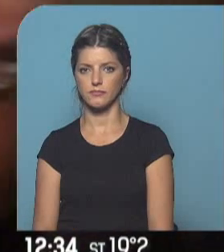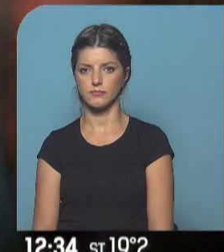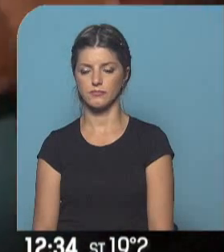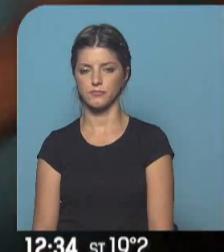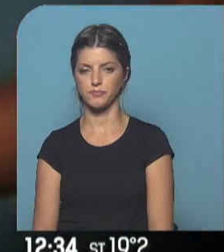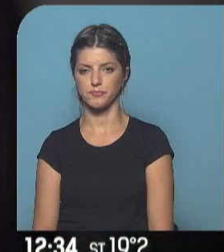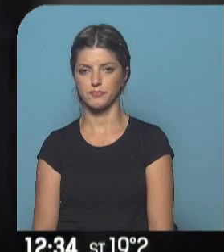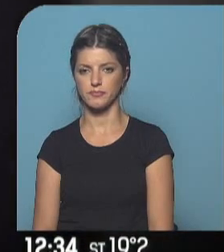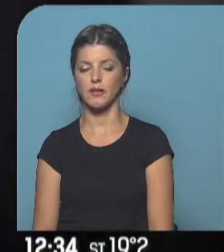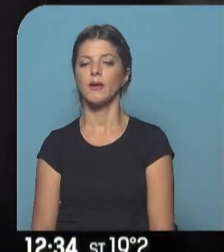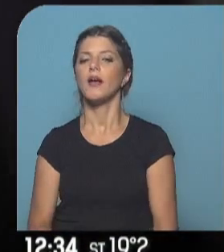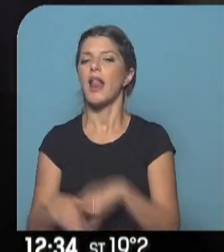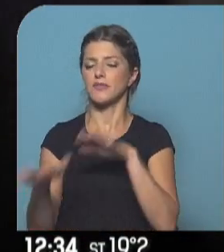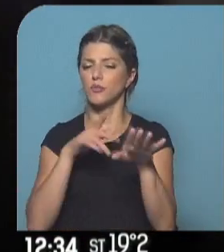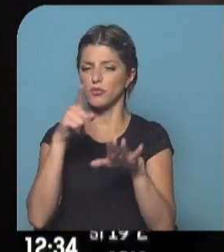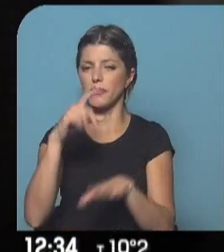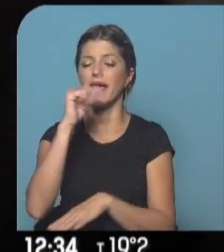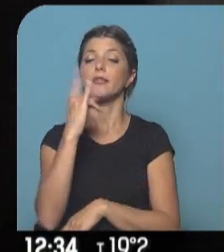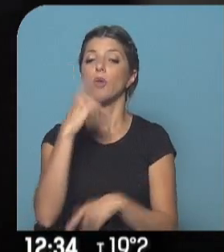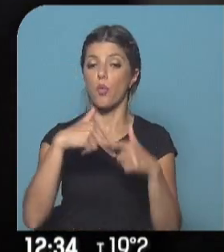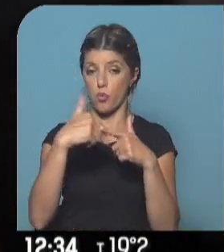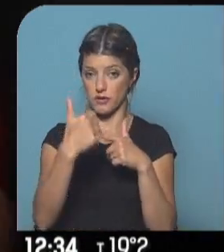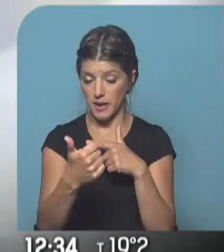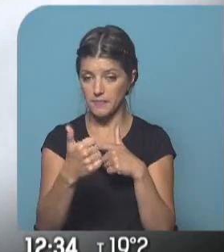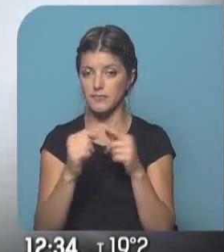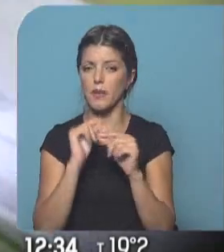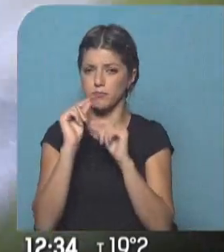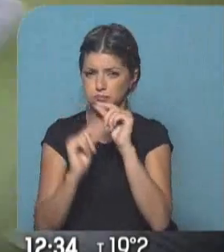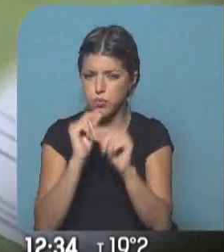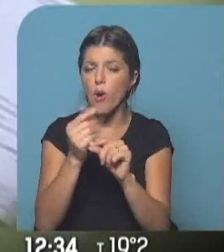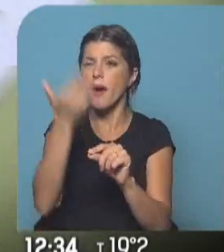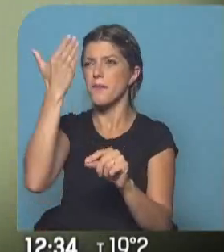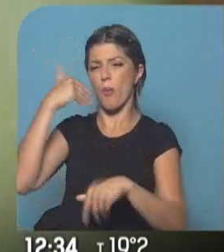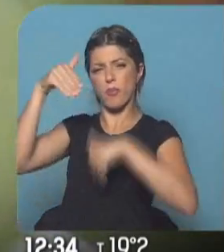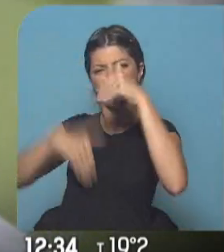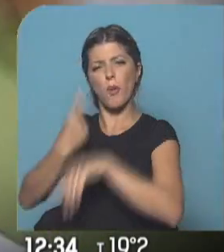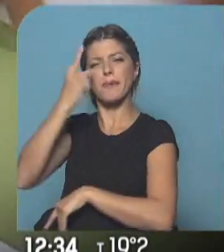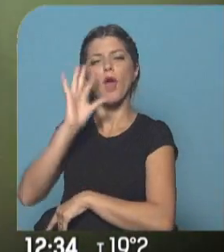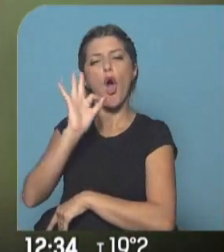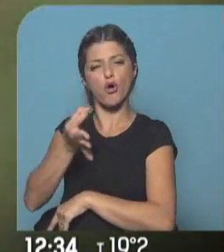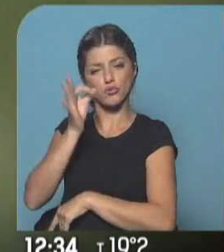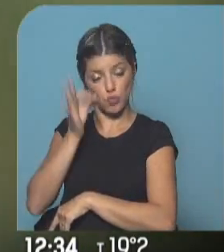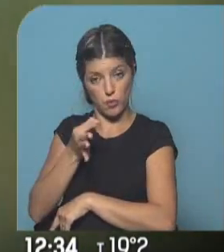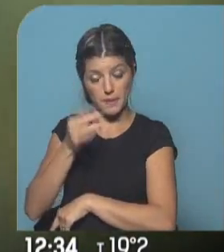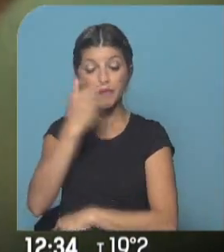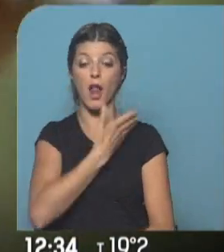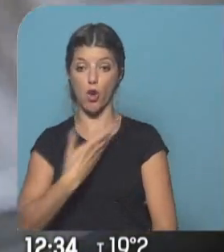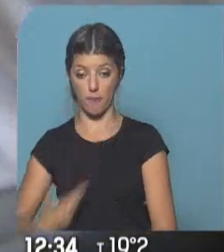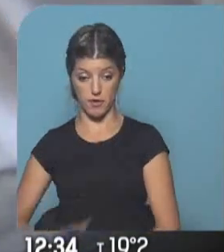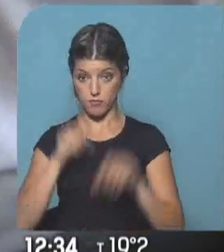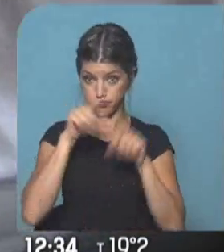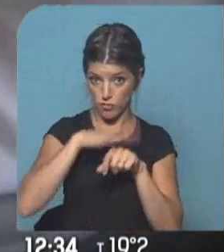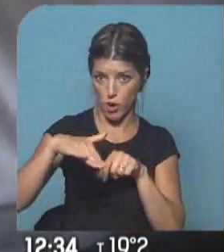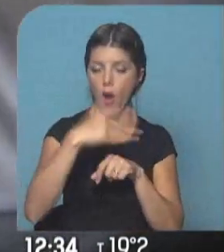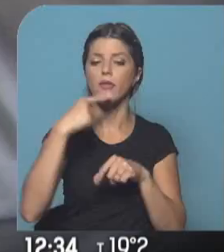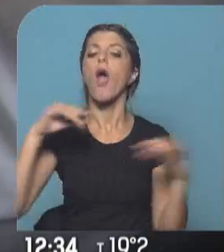La dinámica de la situación en Cataluña ha habido poco a poco luego del referéndum del 1 de octubre en el que, según el gobierno autónomo, se